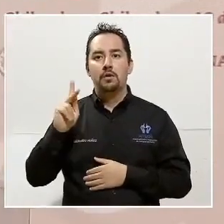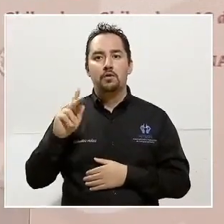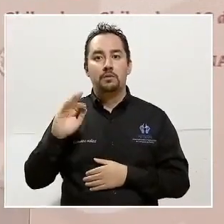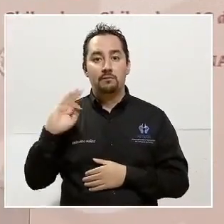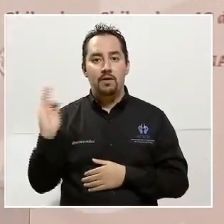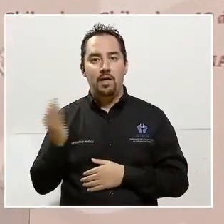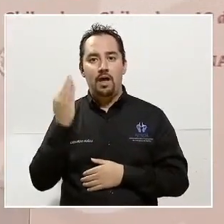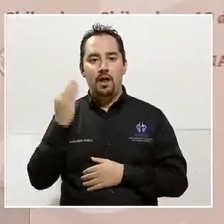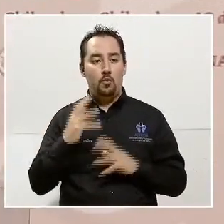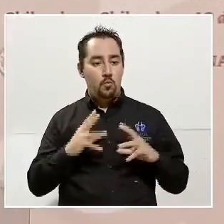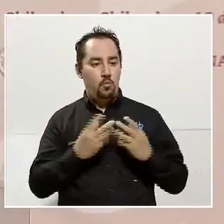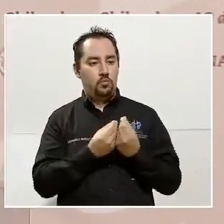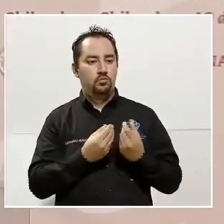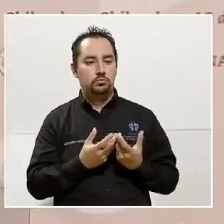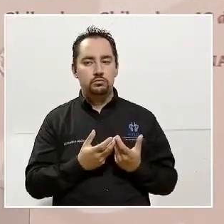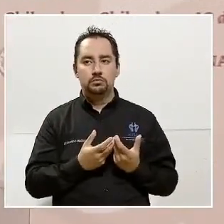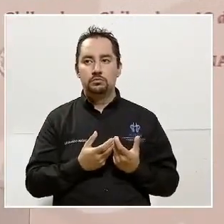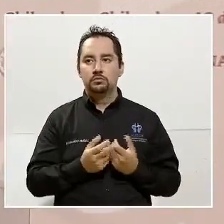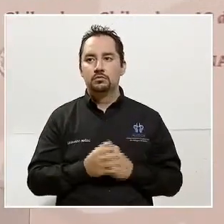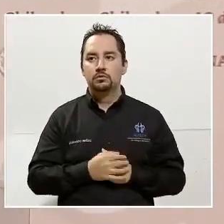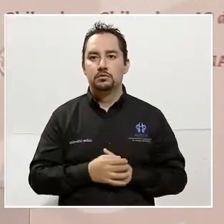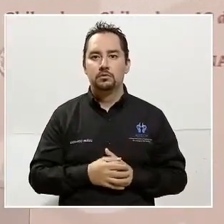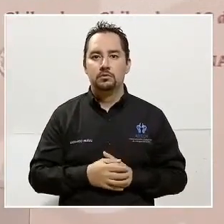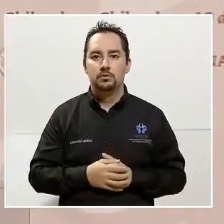federal, de la dirección